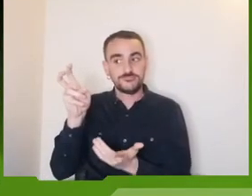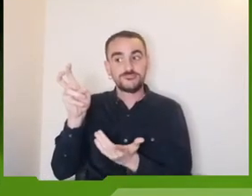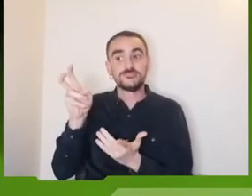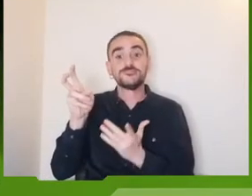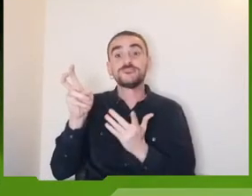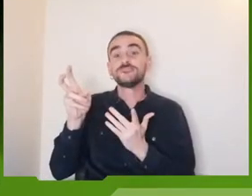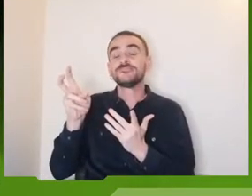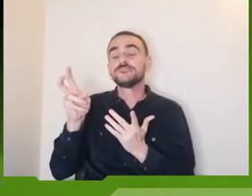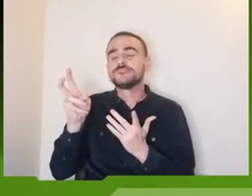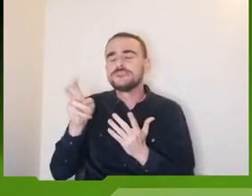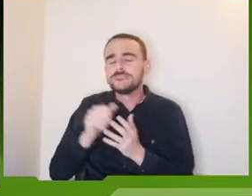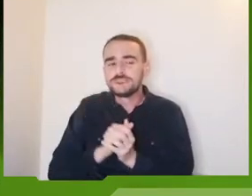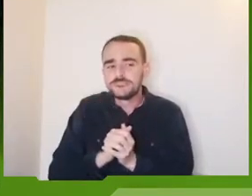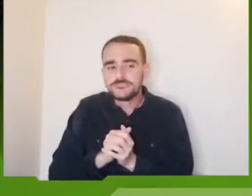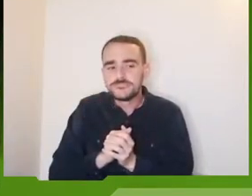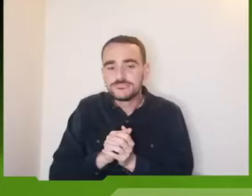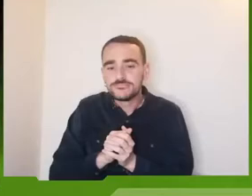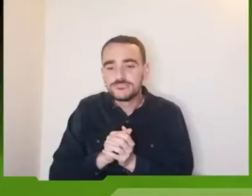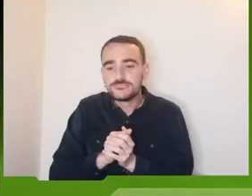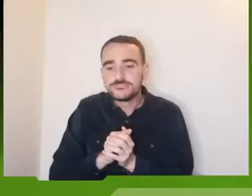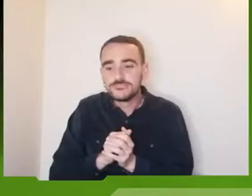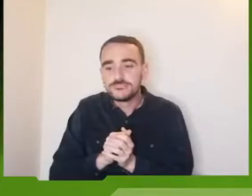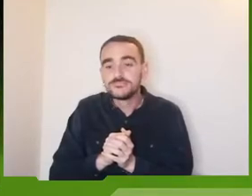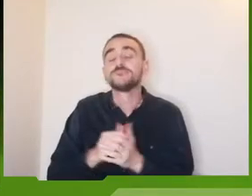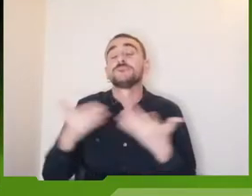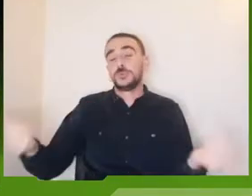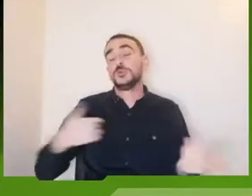hacer magia, como en la tele cuando hacen